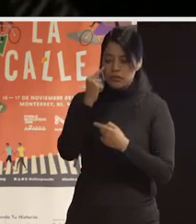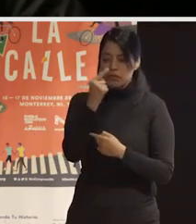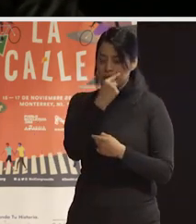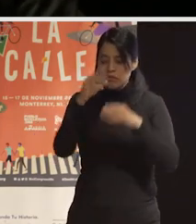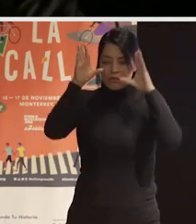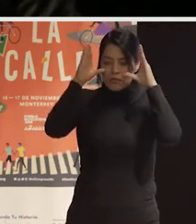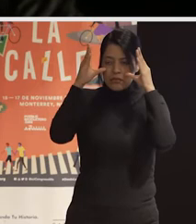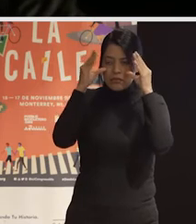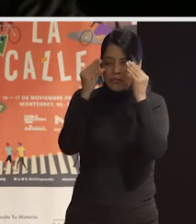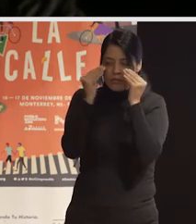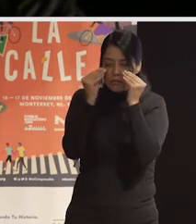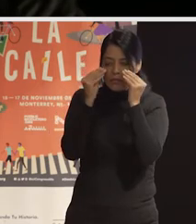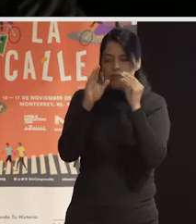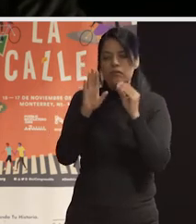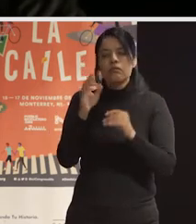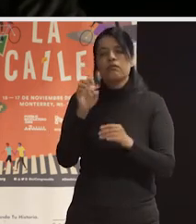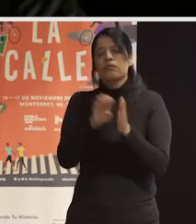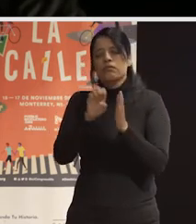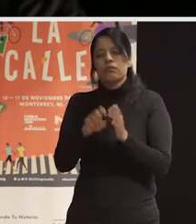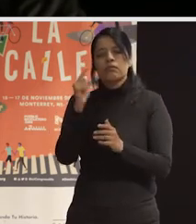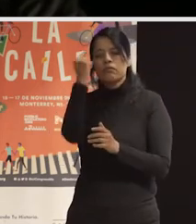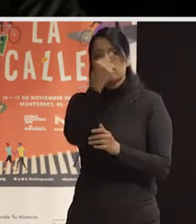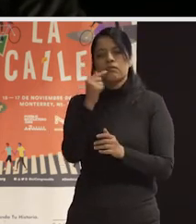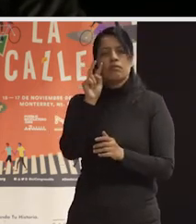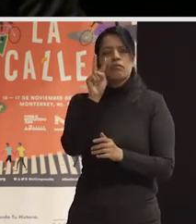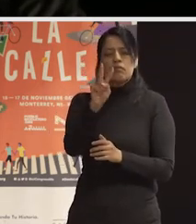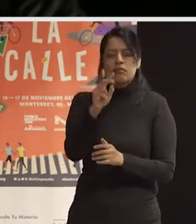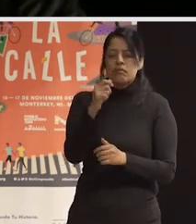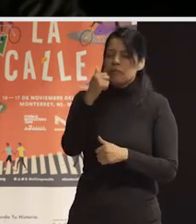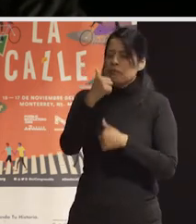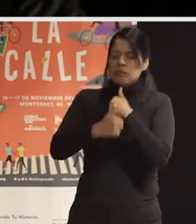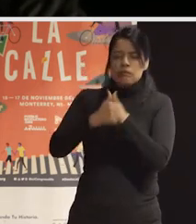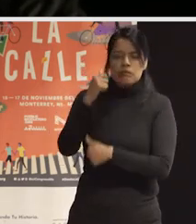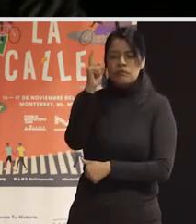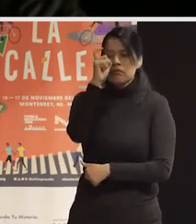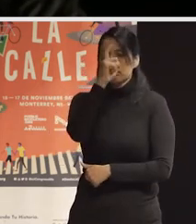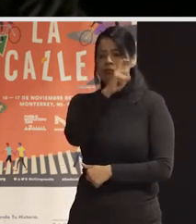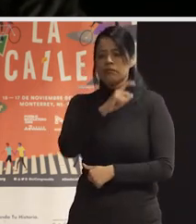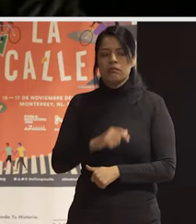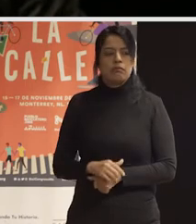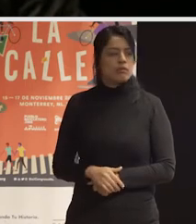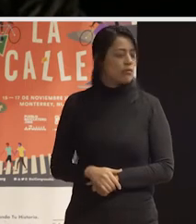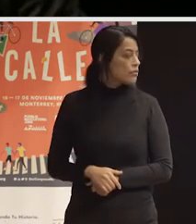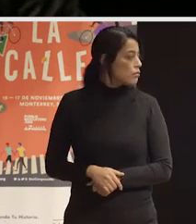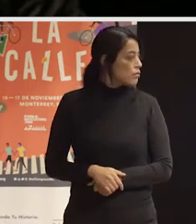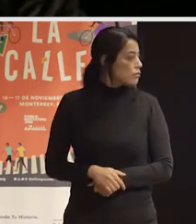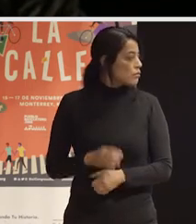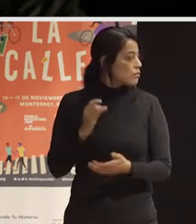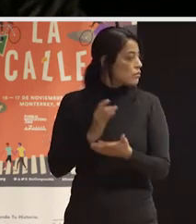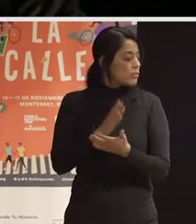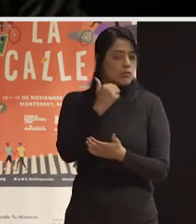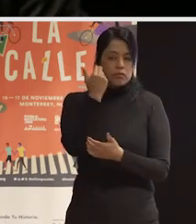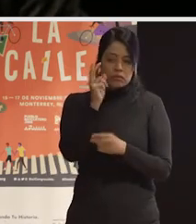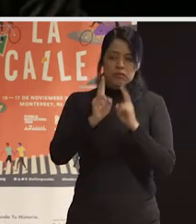por ejemplo no alcanzo a ver sus rostros estoy mirando para ella pero no los veo entonces éste solamente quería